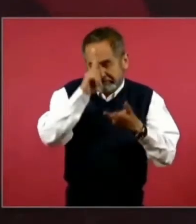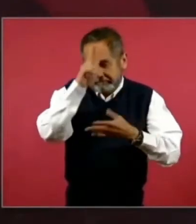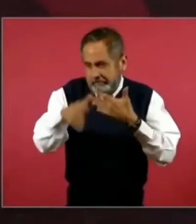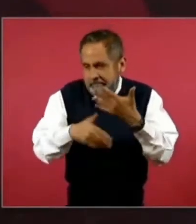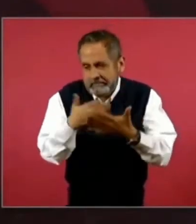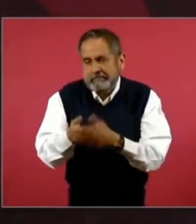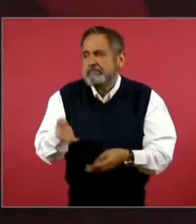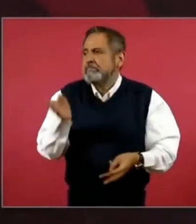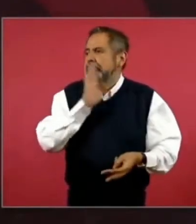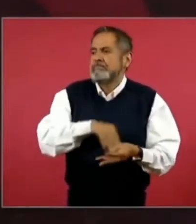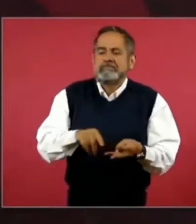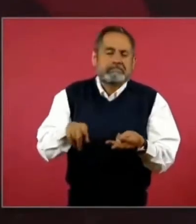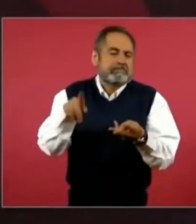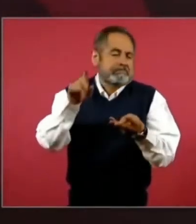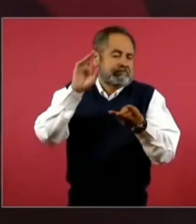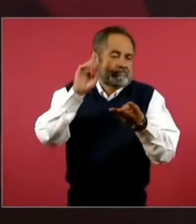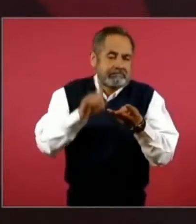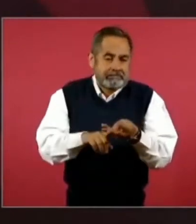violencia.